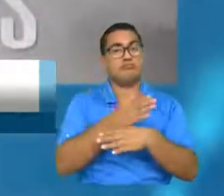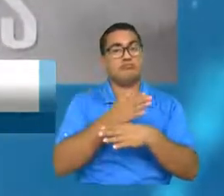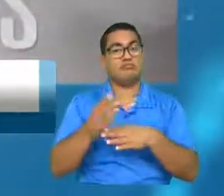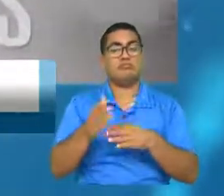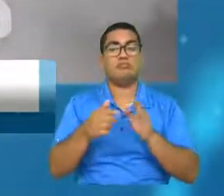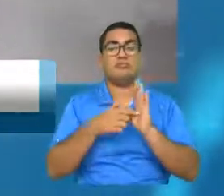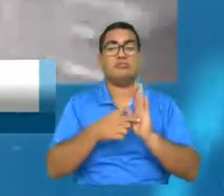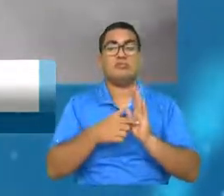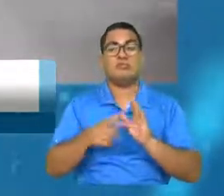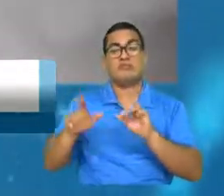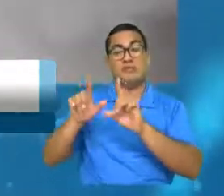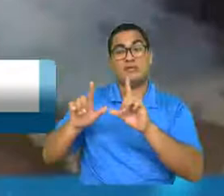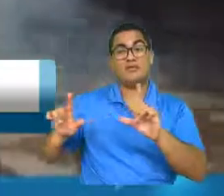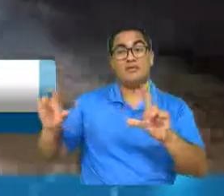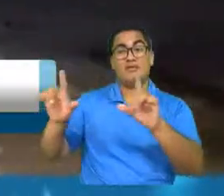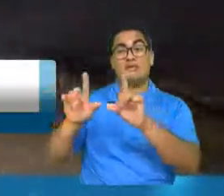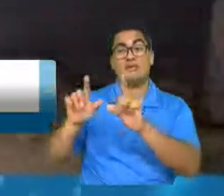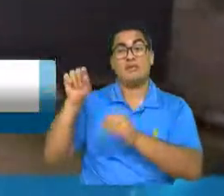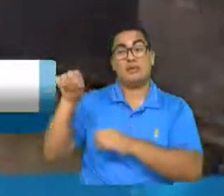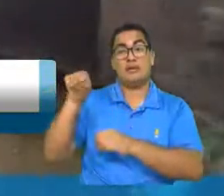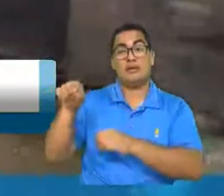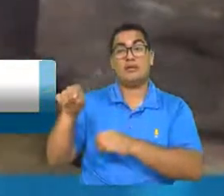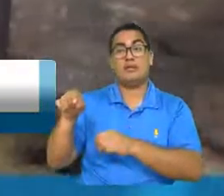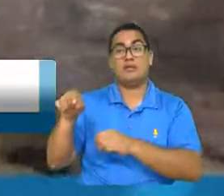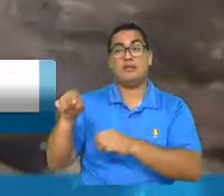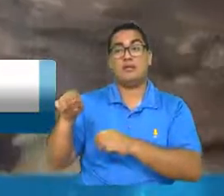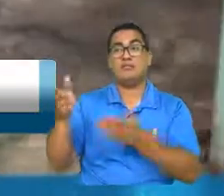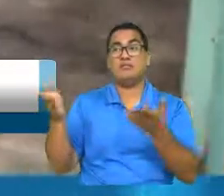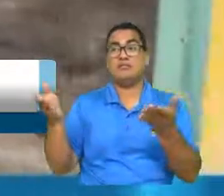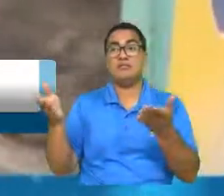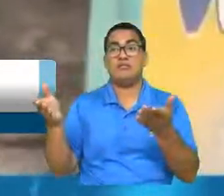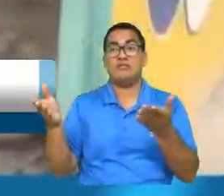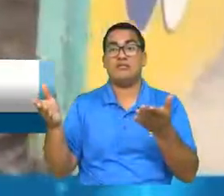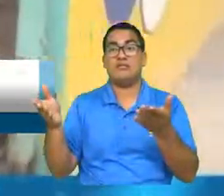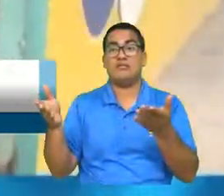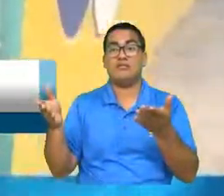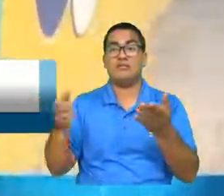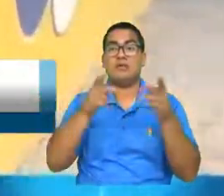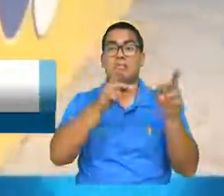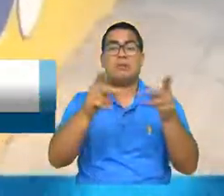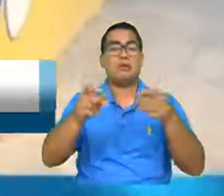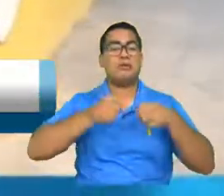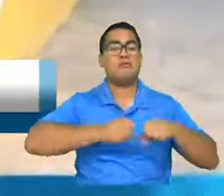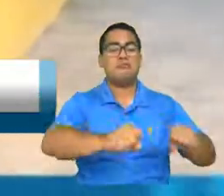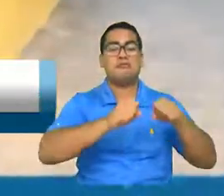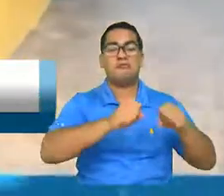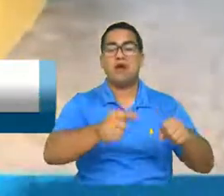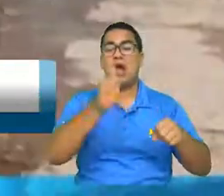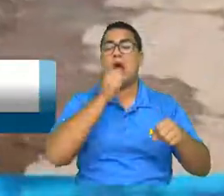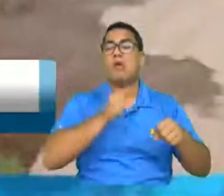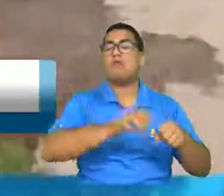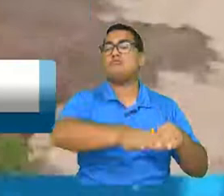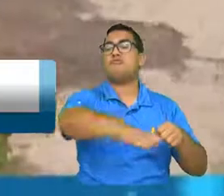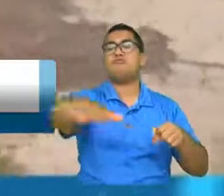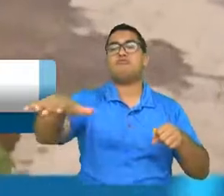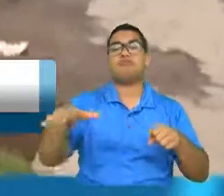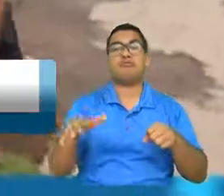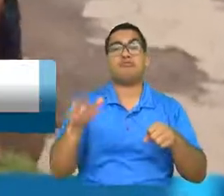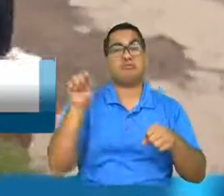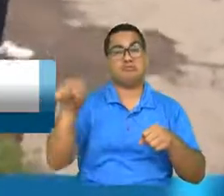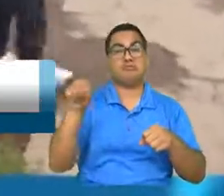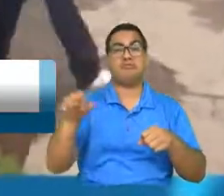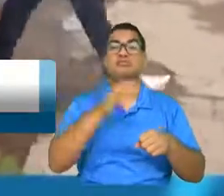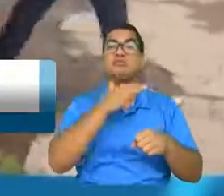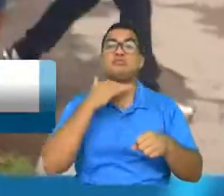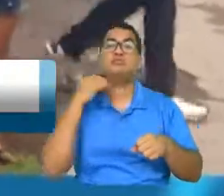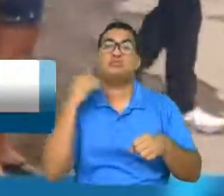Quiere decir que en lugares donde todavía no hay aguas negras, o donde pasan las aguas negras, por ejemplo, o aguas